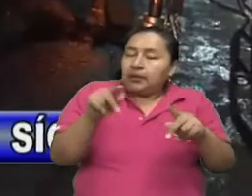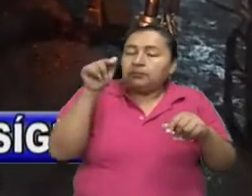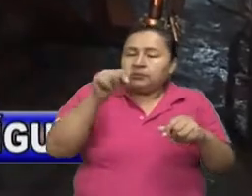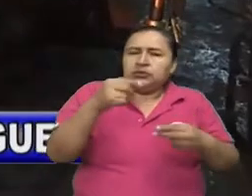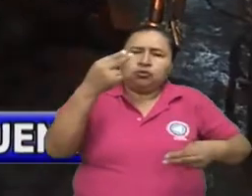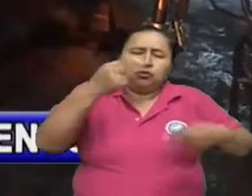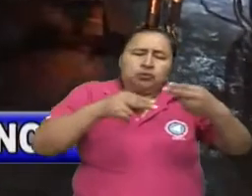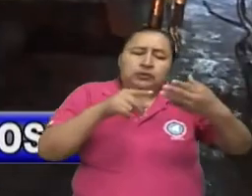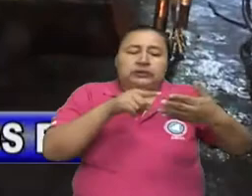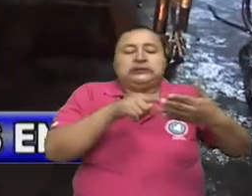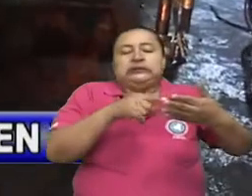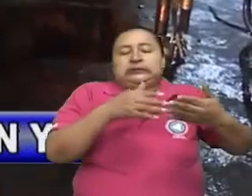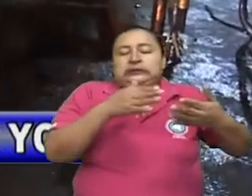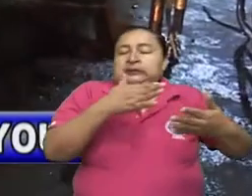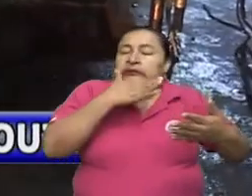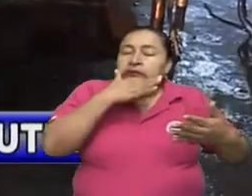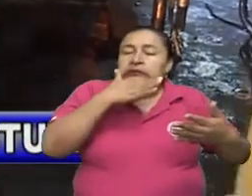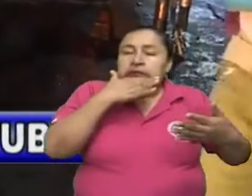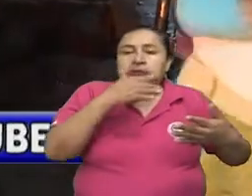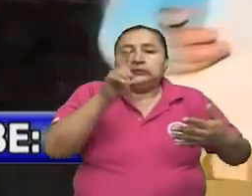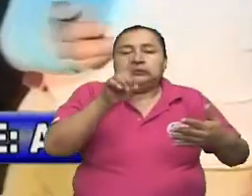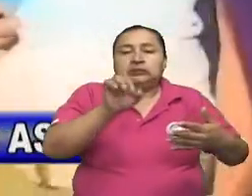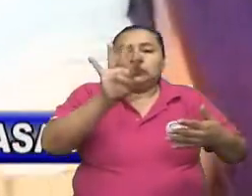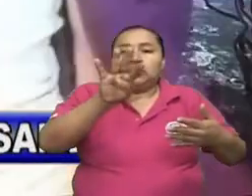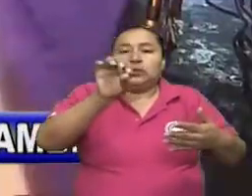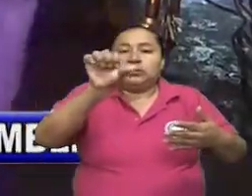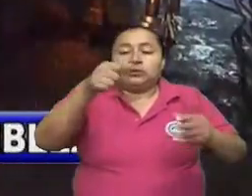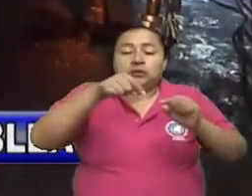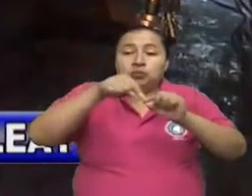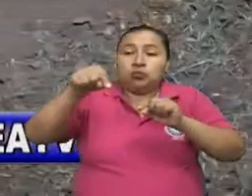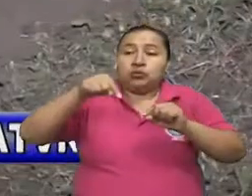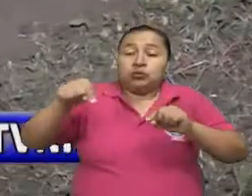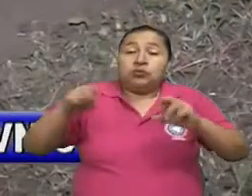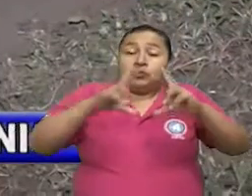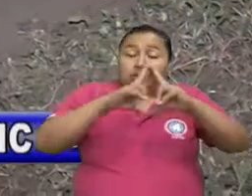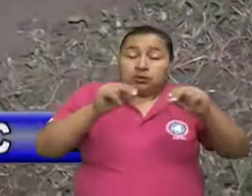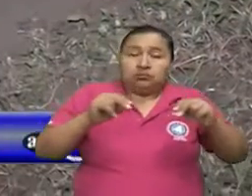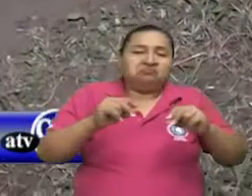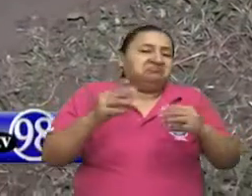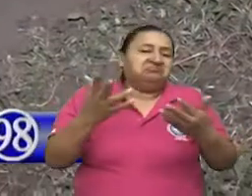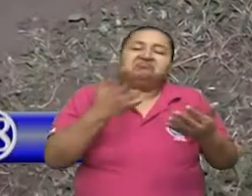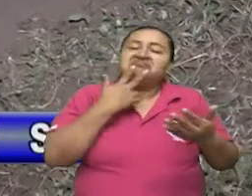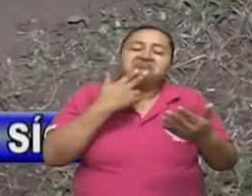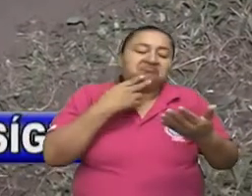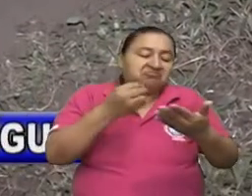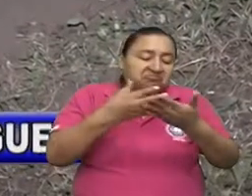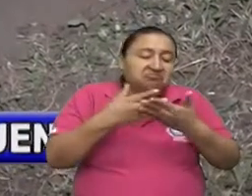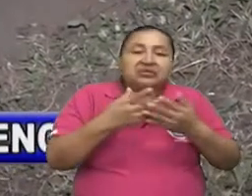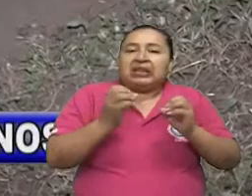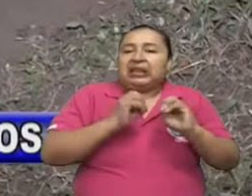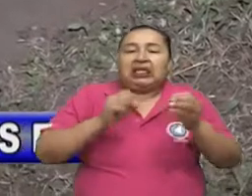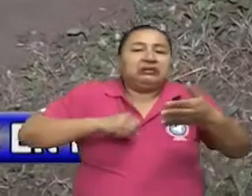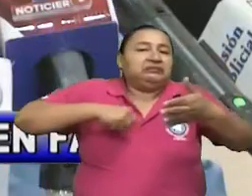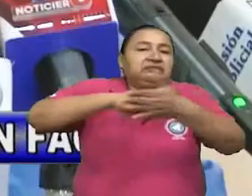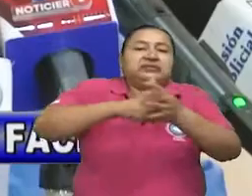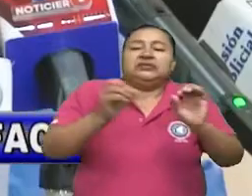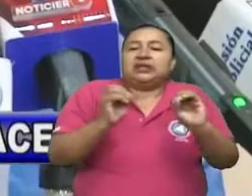números irreparables, en 146 municipios del país no se reportaron muertes por accidentes.